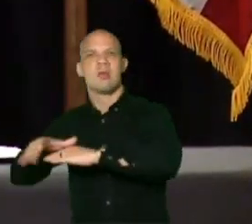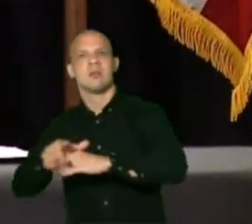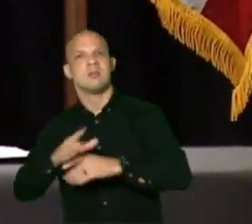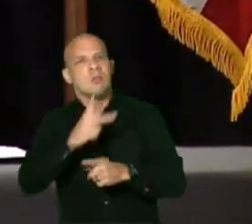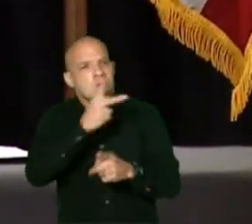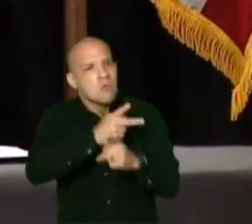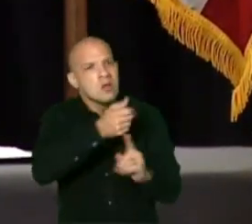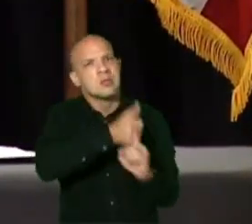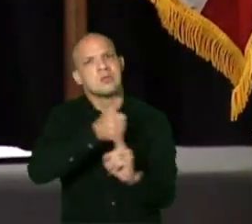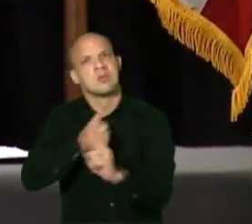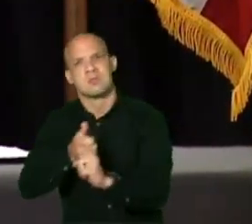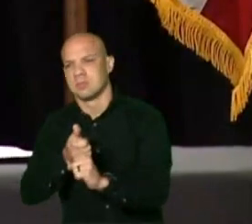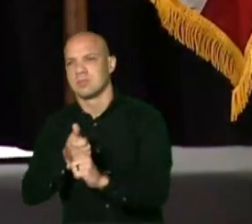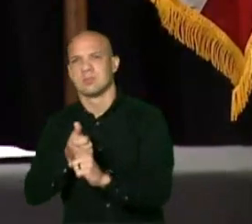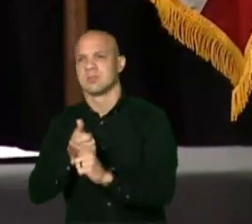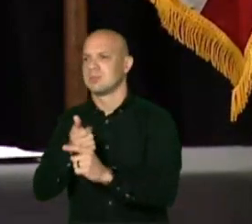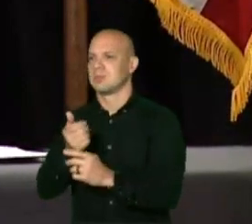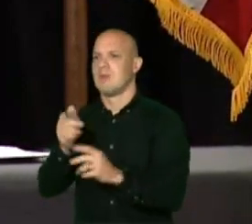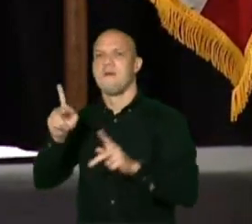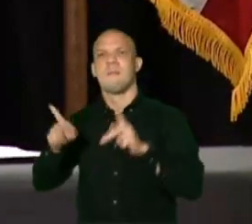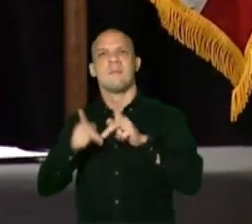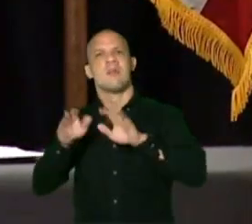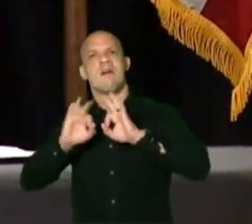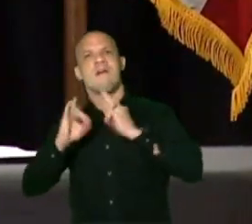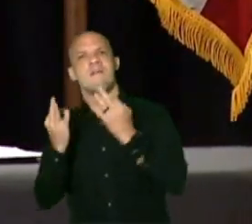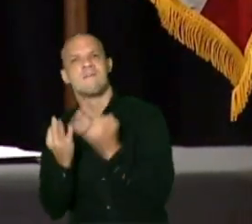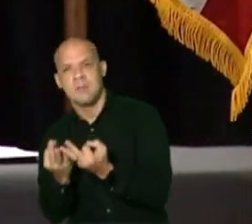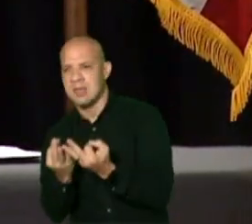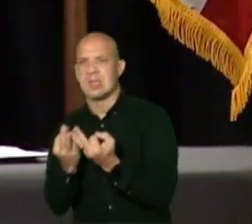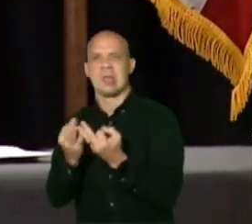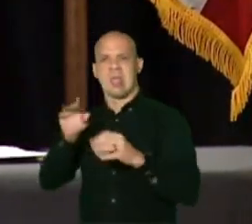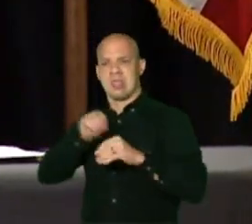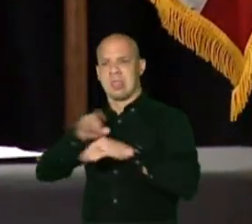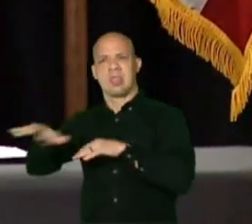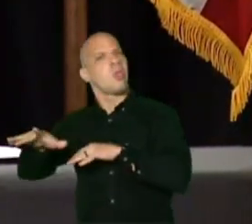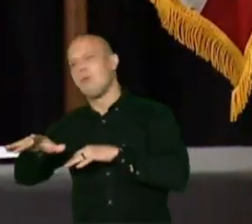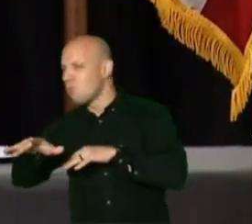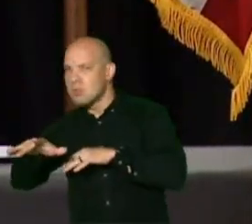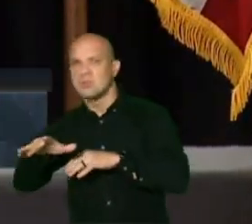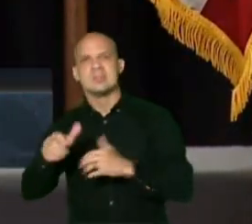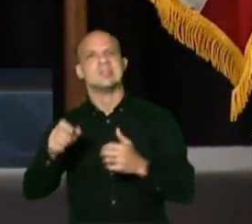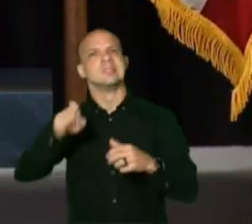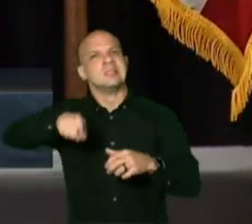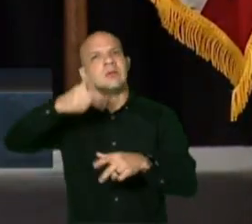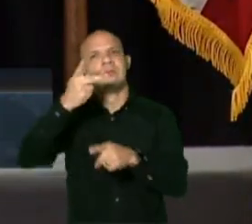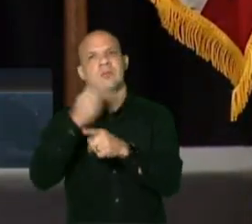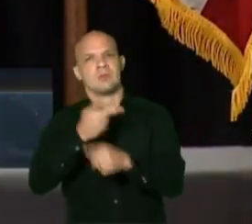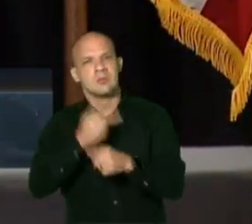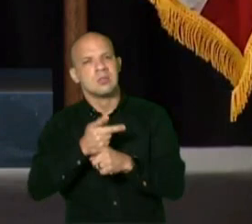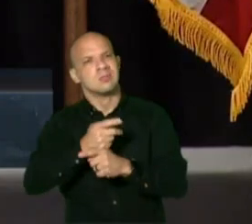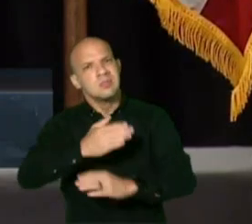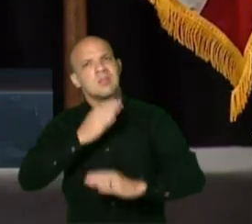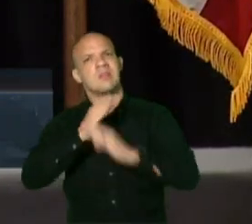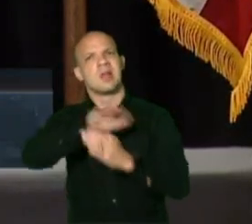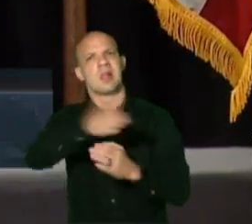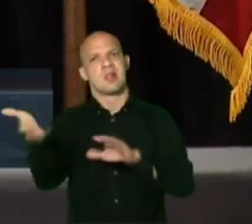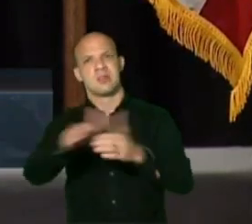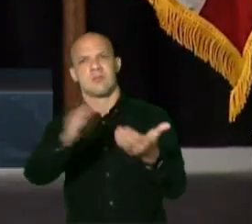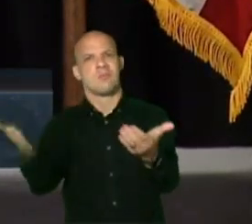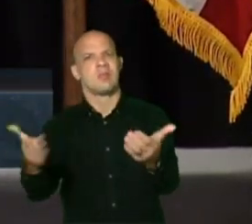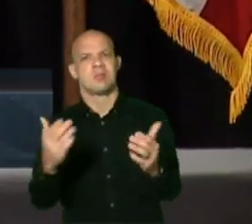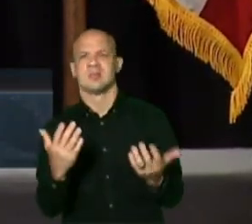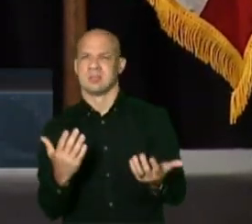para evitar contagiar a un ser querido. Vamos a tomar las medidas de precaución para evitar más muertes por el COVID-19